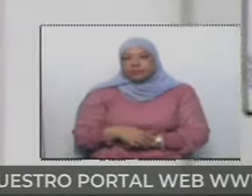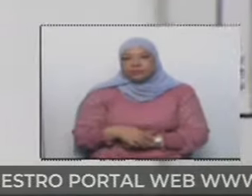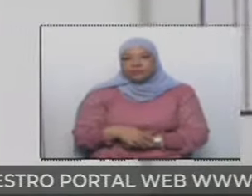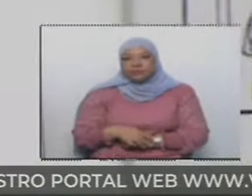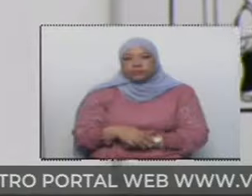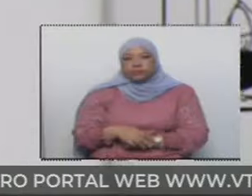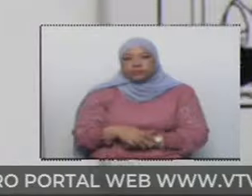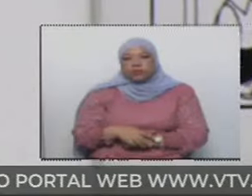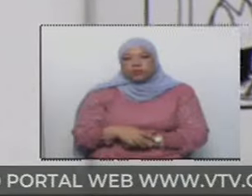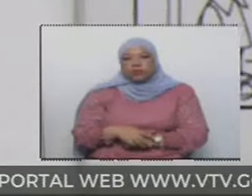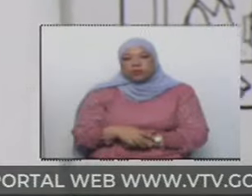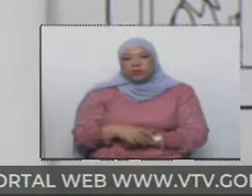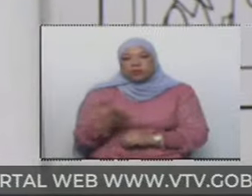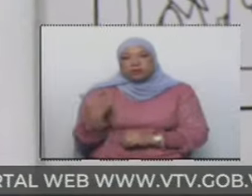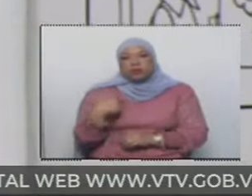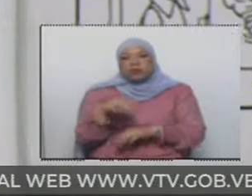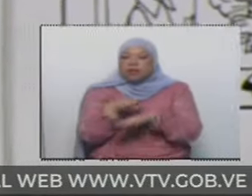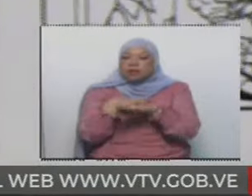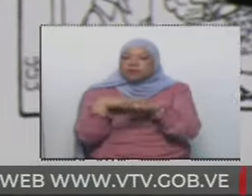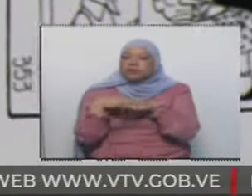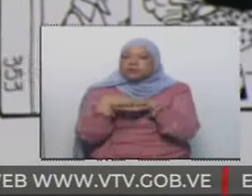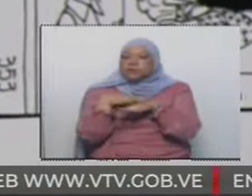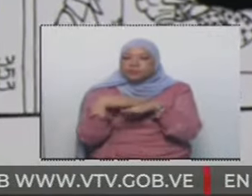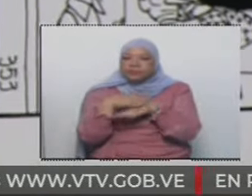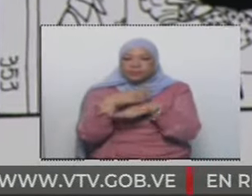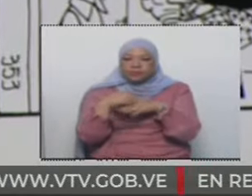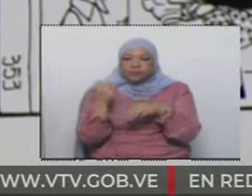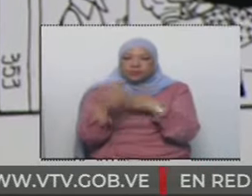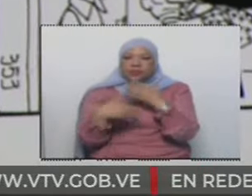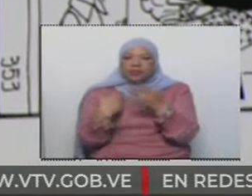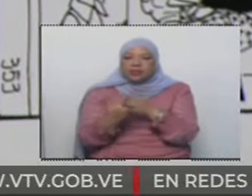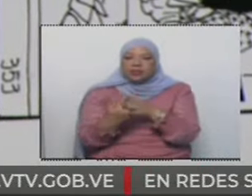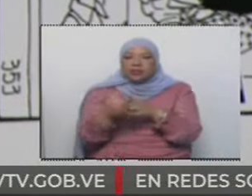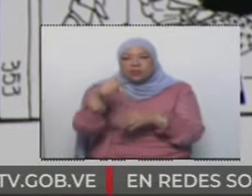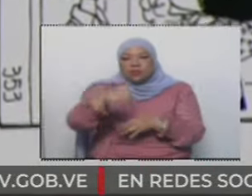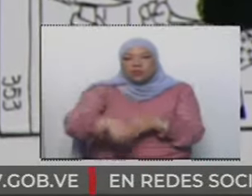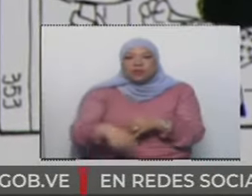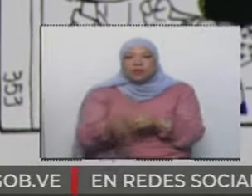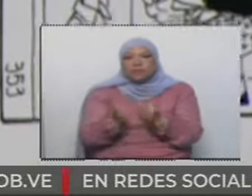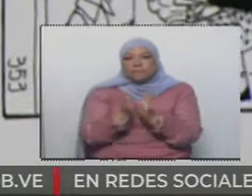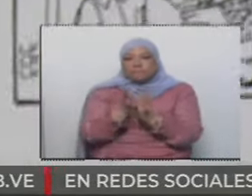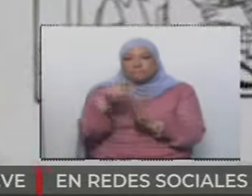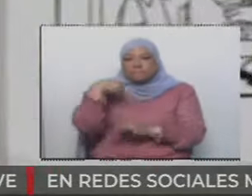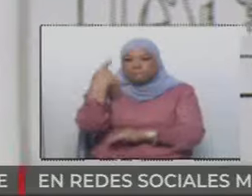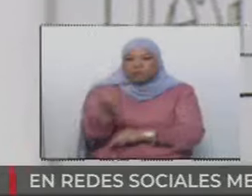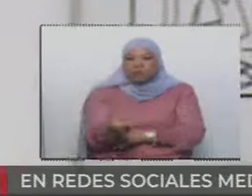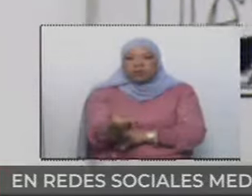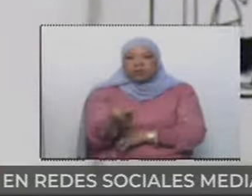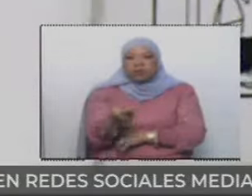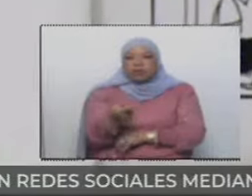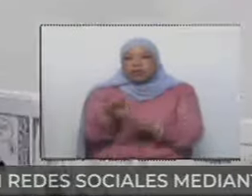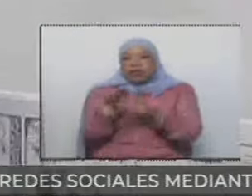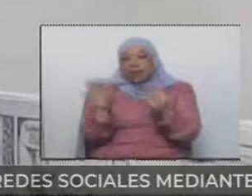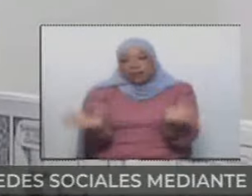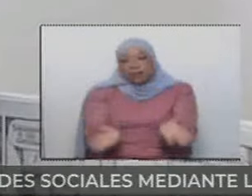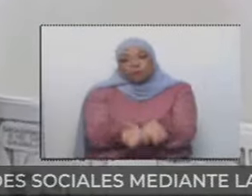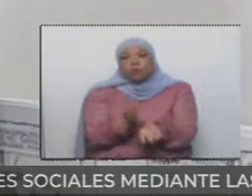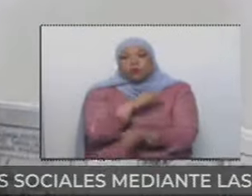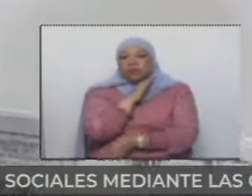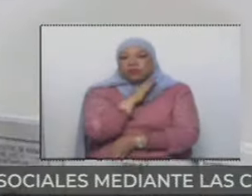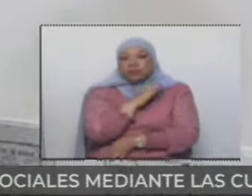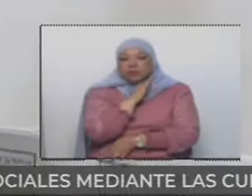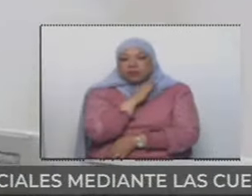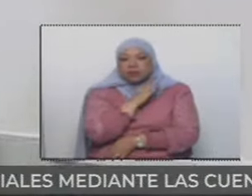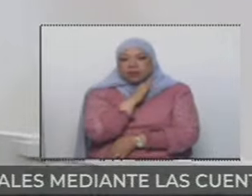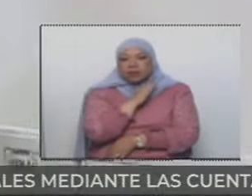Y después le dice, sana, que sana, colita de rana, si no sana hoy, sanará mañana. El enfermo es el mundo.